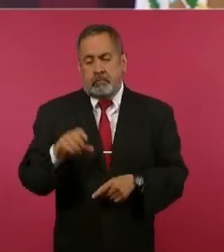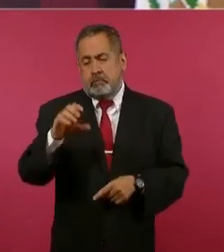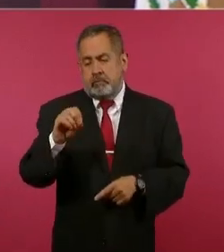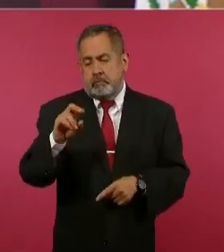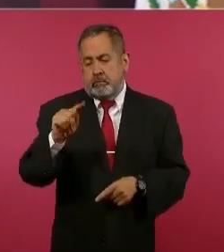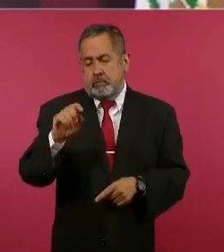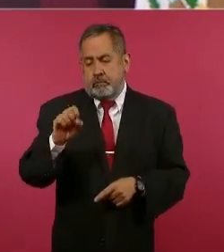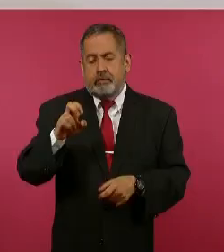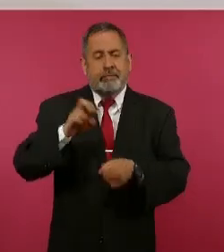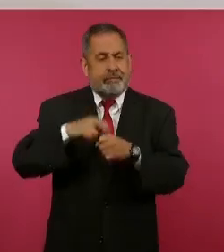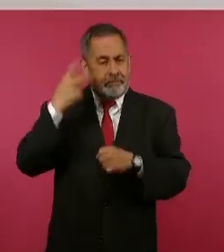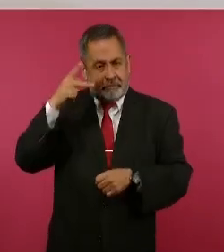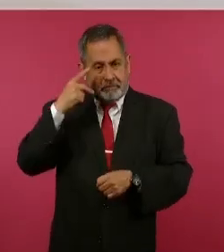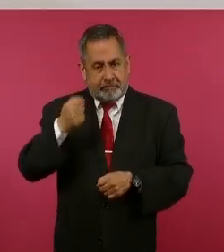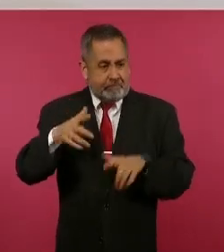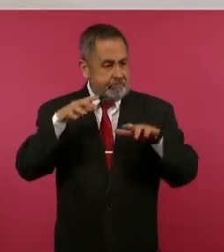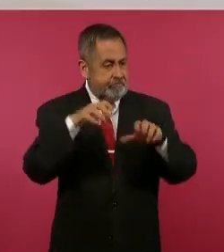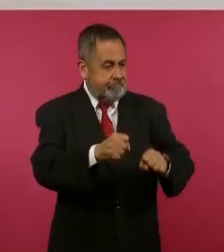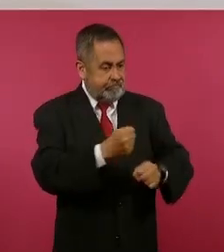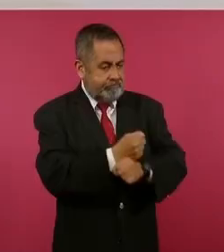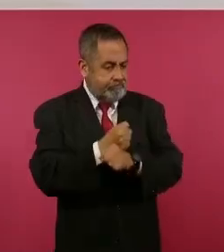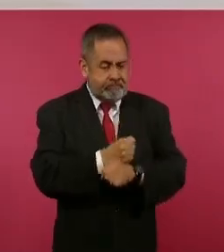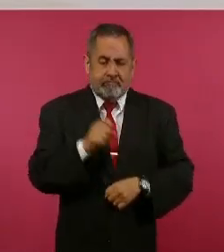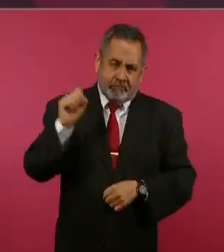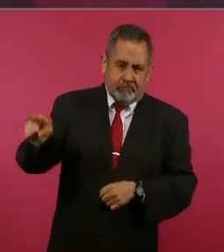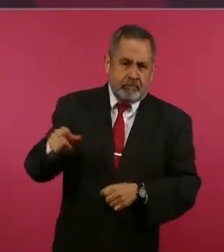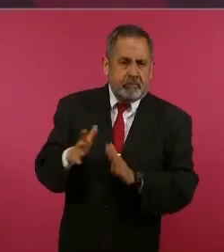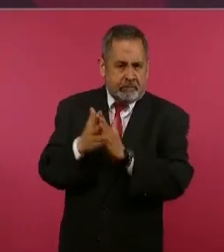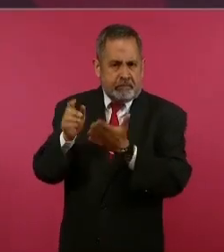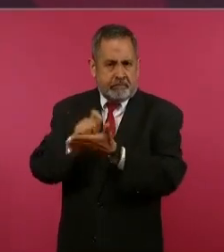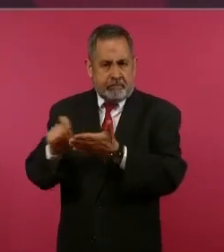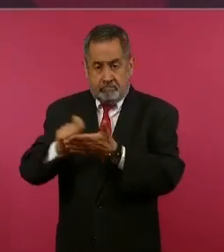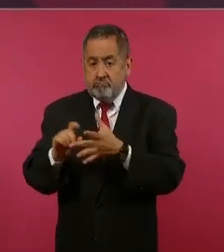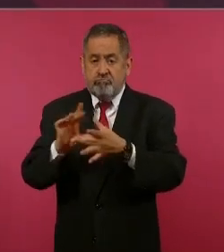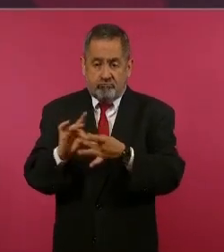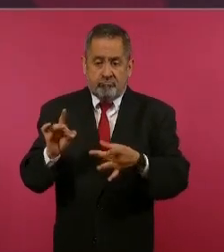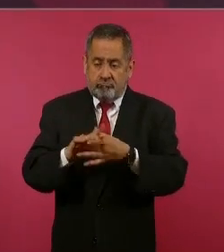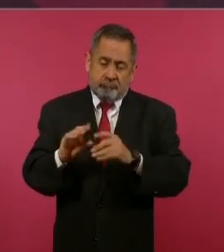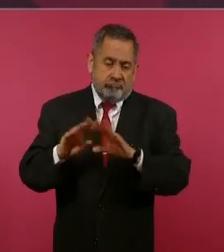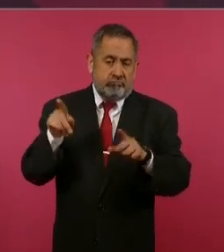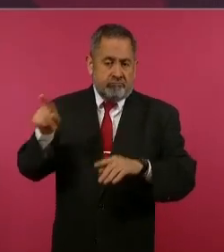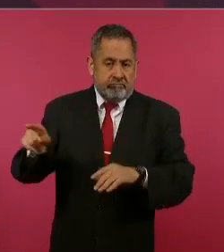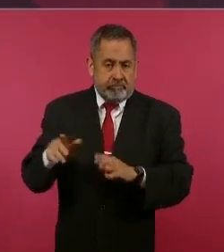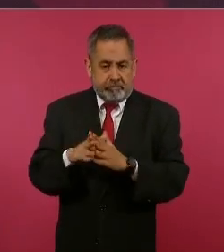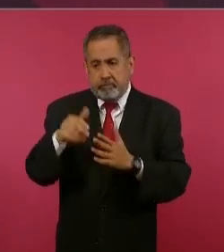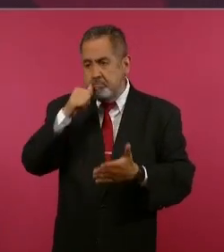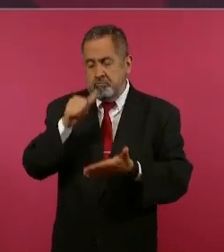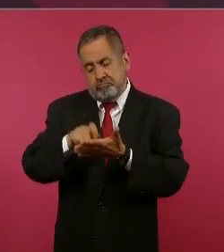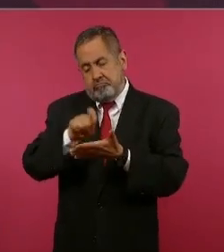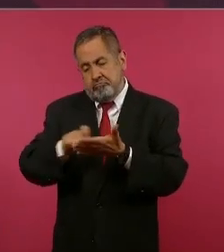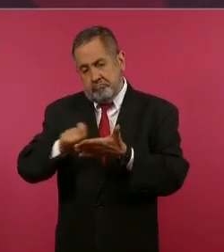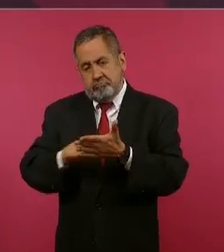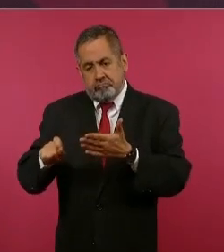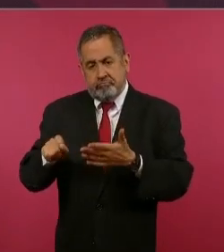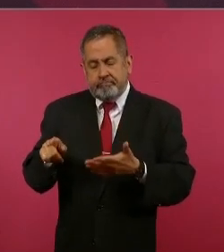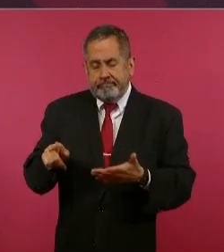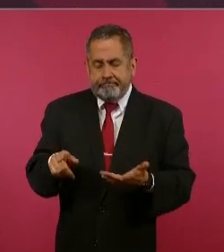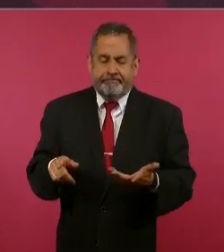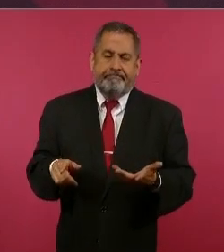Cortés en Puebla. Él mismo lo describe en una de sus cartas de